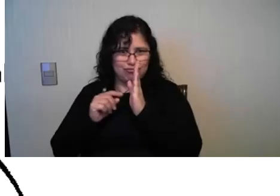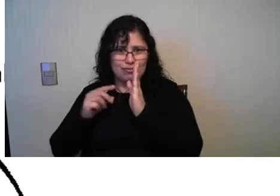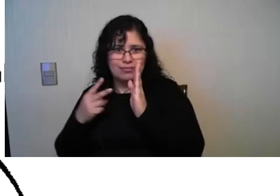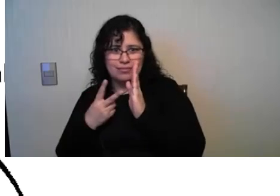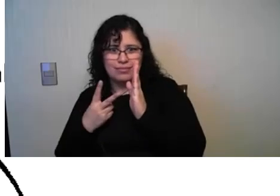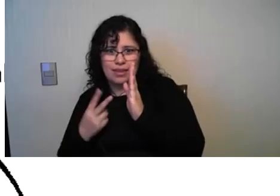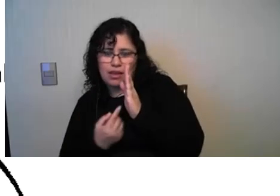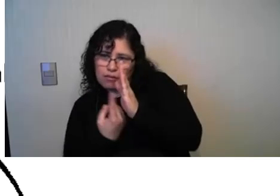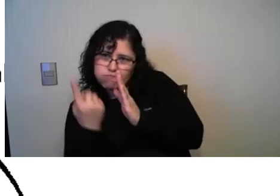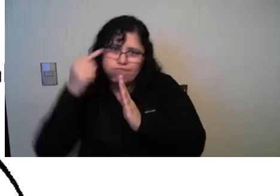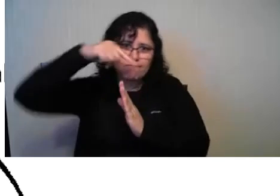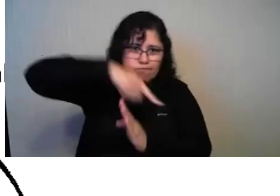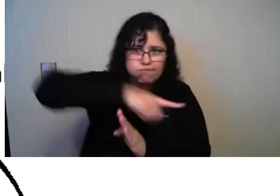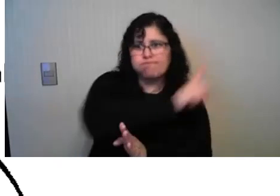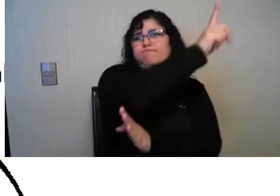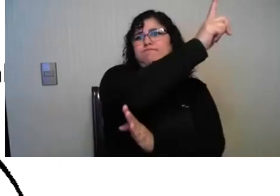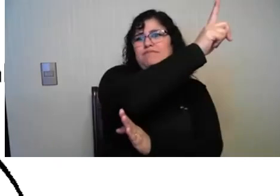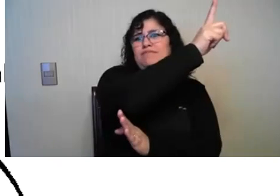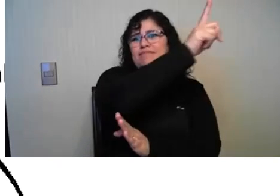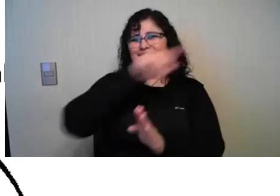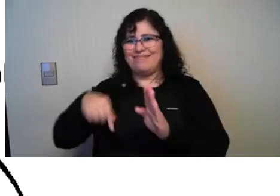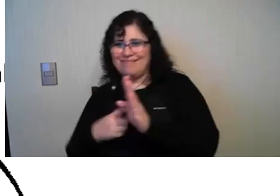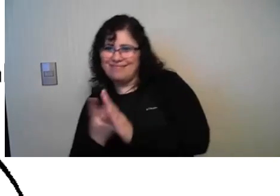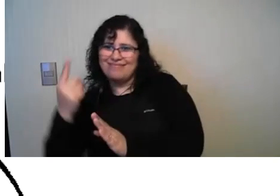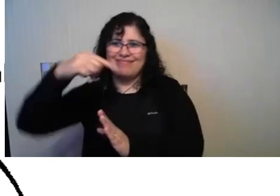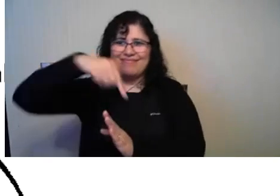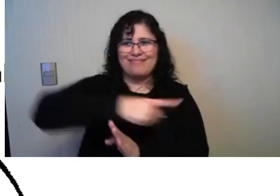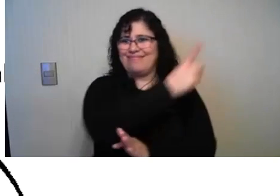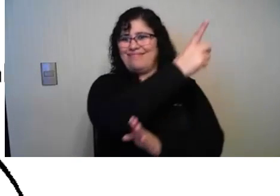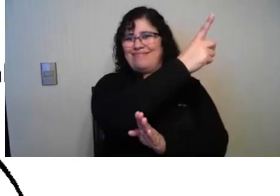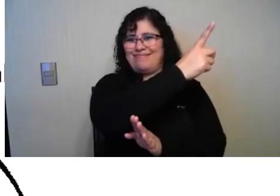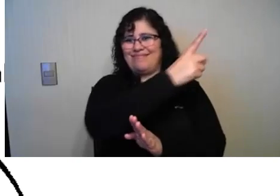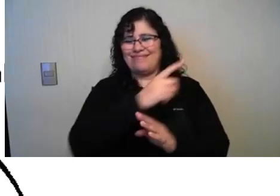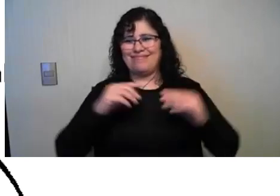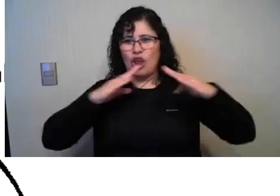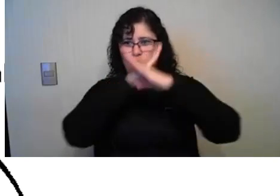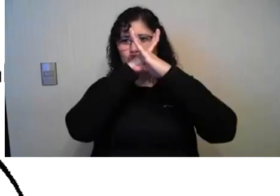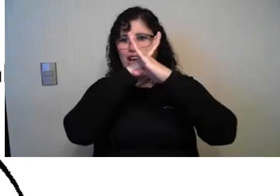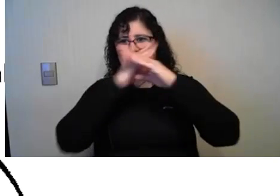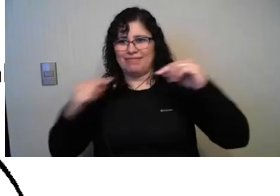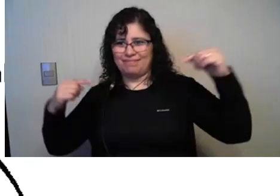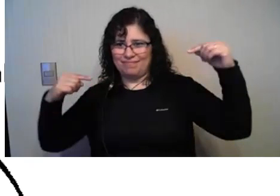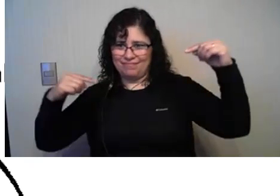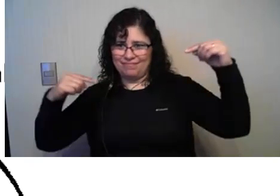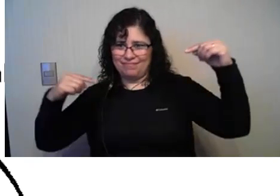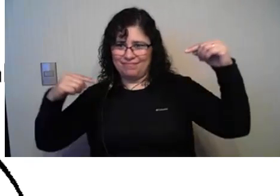y asciende cruzado. ¿Ya? Cruza la línea media y asciende